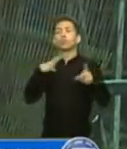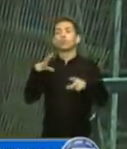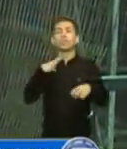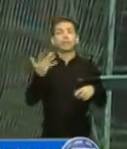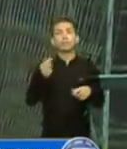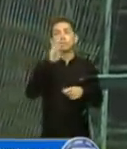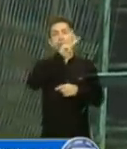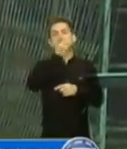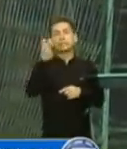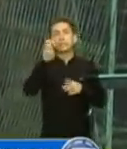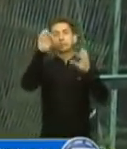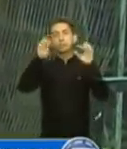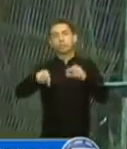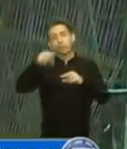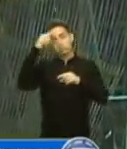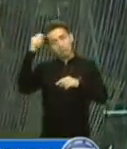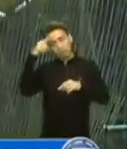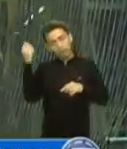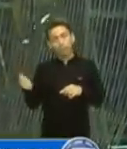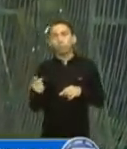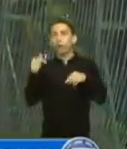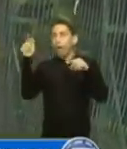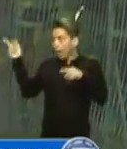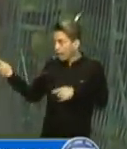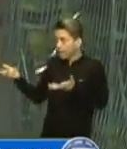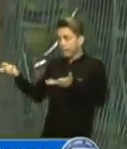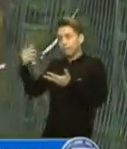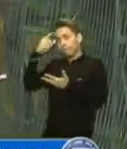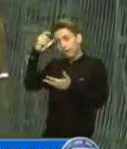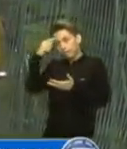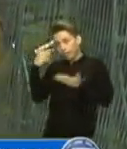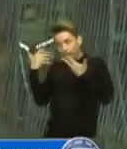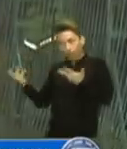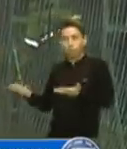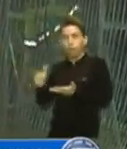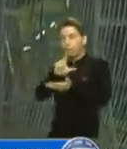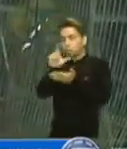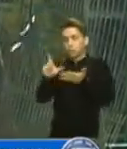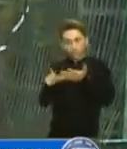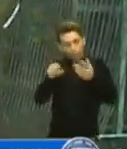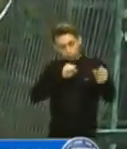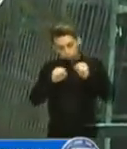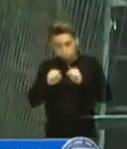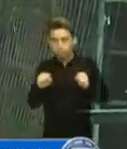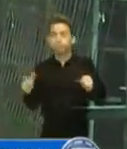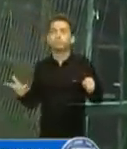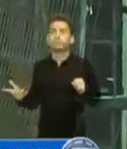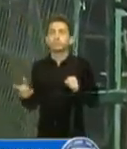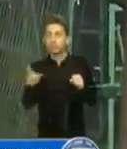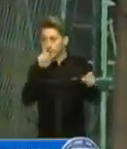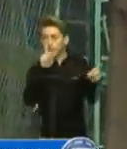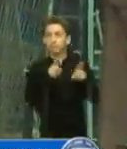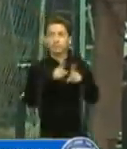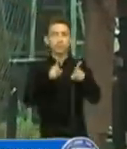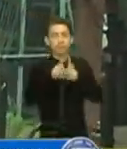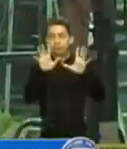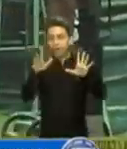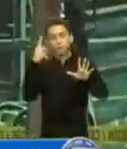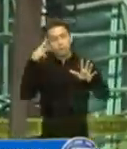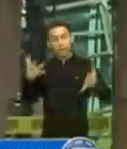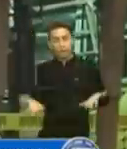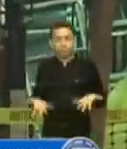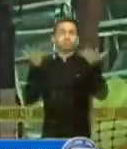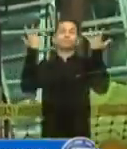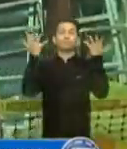personas trabajando. Aquí hay empleo, aquí hay trabajo, la ciudad está activa y también es parte de la recuperación.